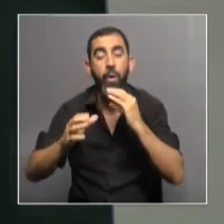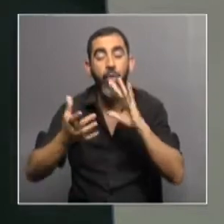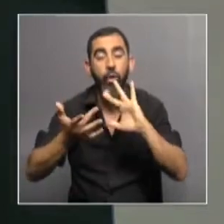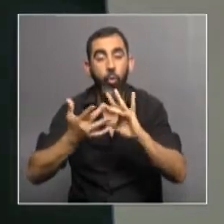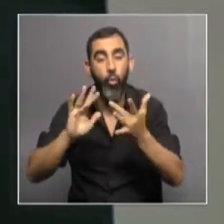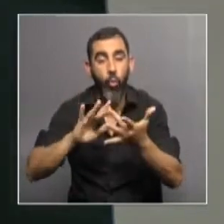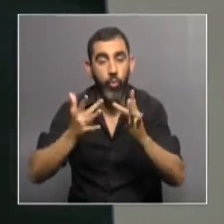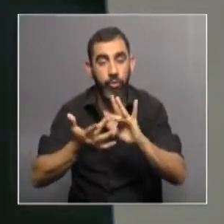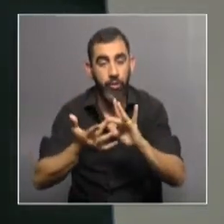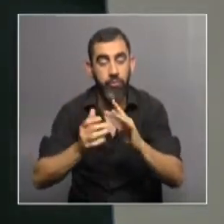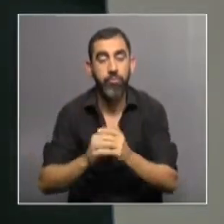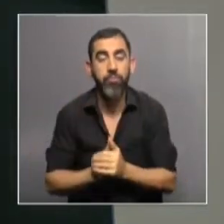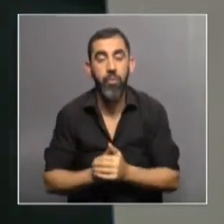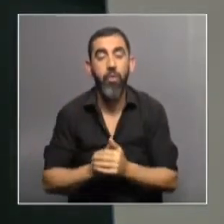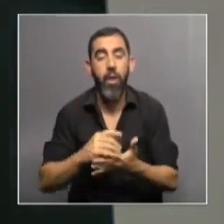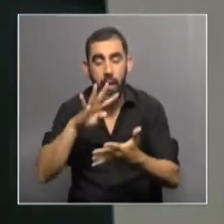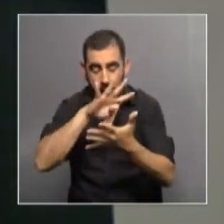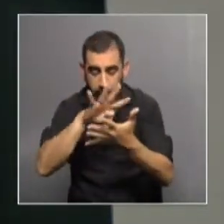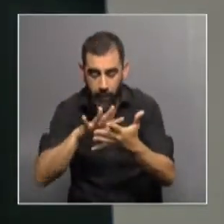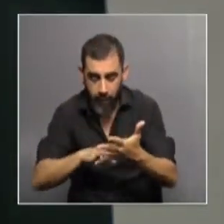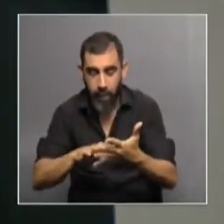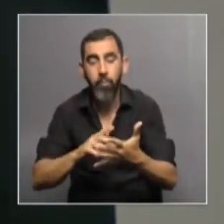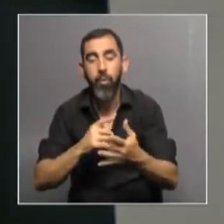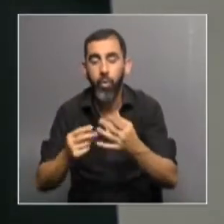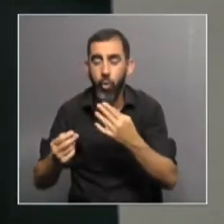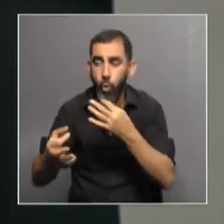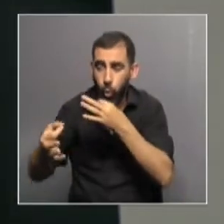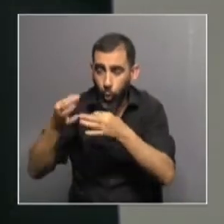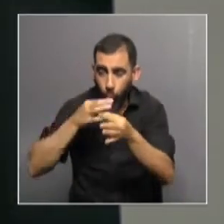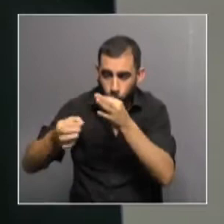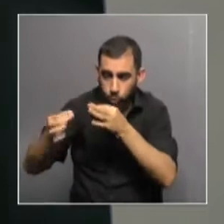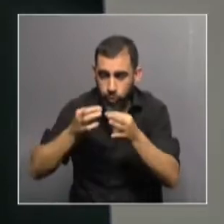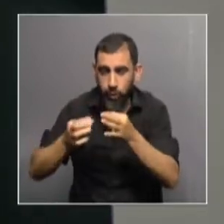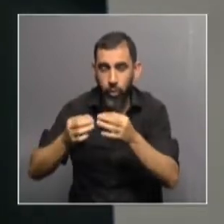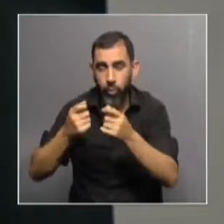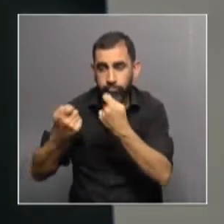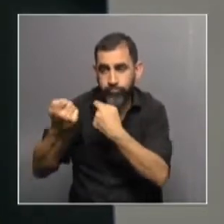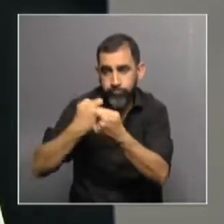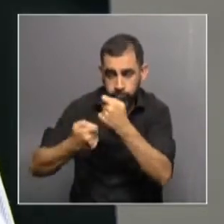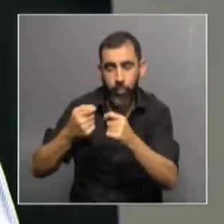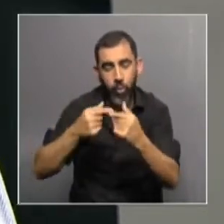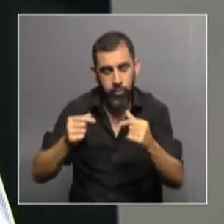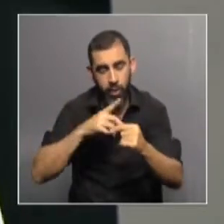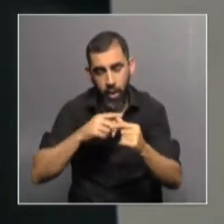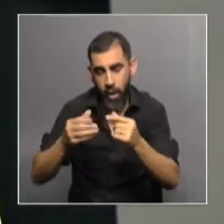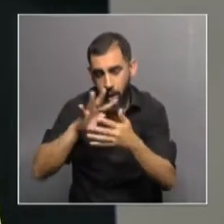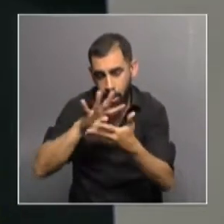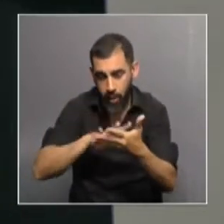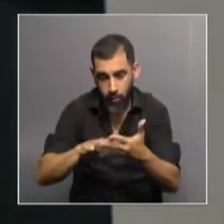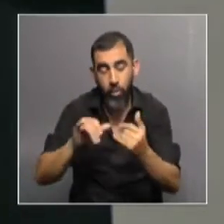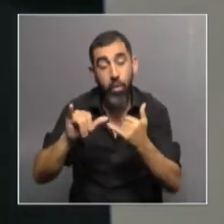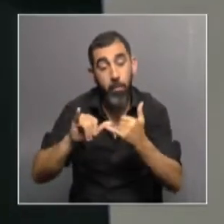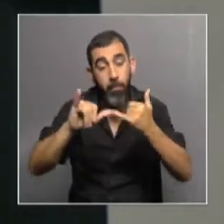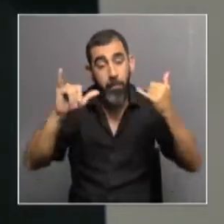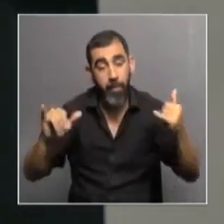contacto los leemos los recibimos tomamos sus sugerencias sus apuntes sus comentarios el correo